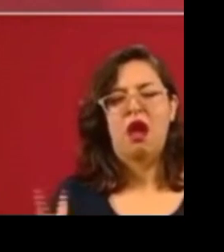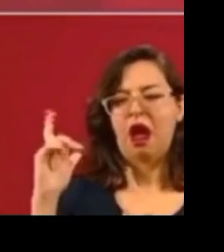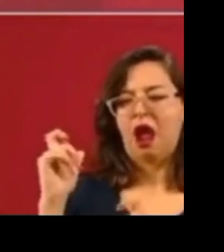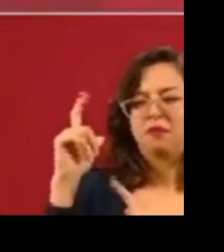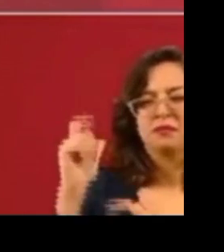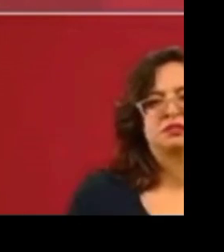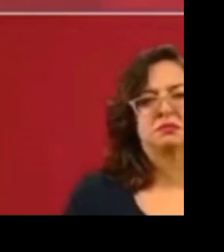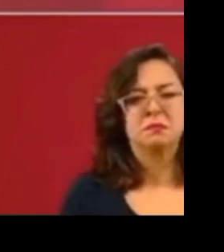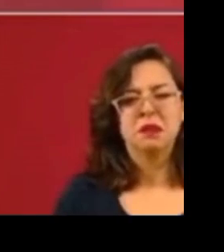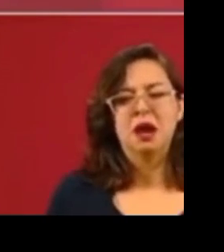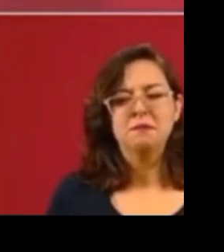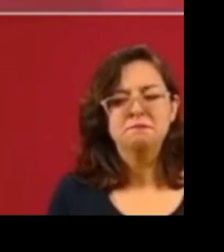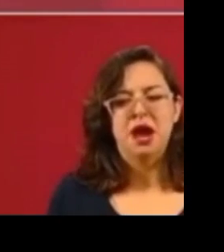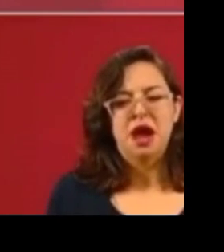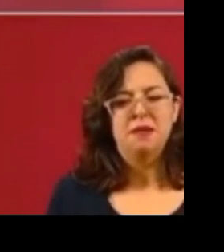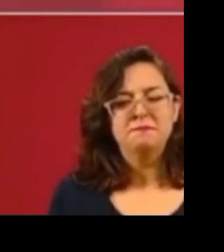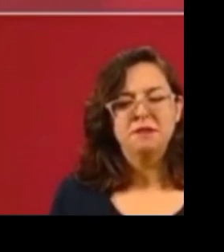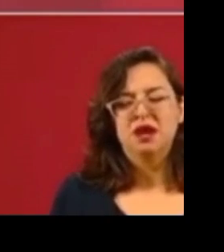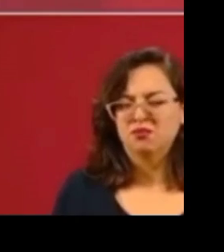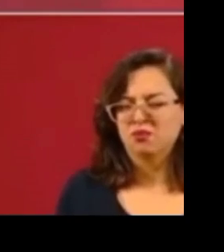armas?